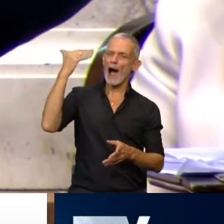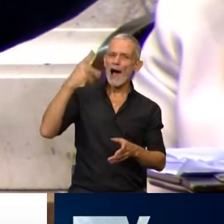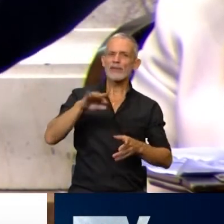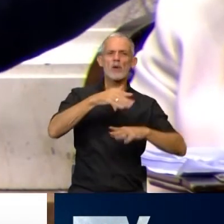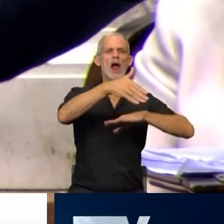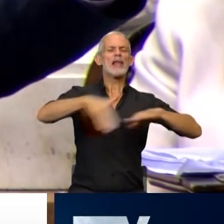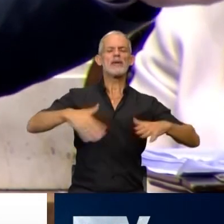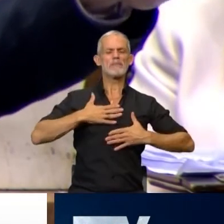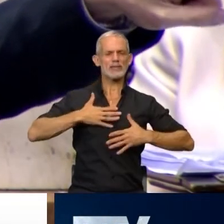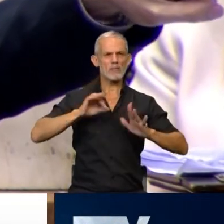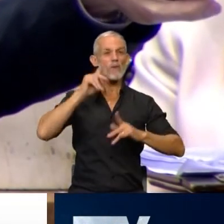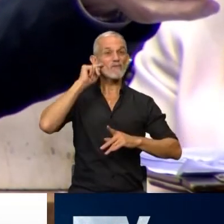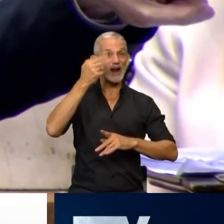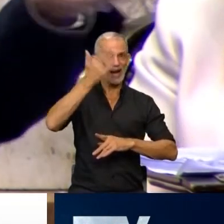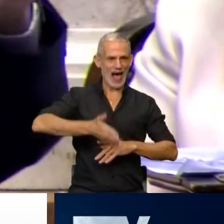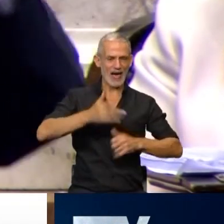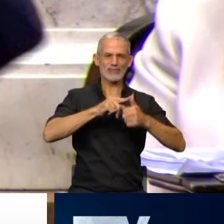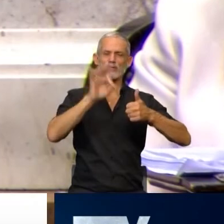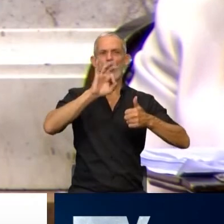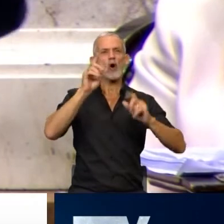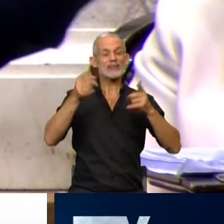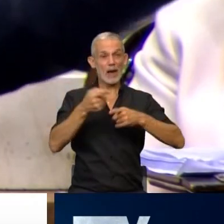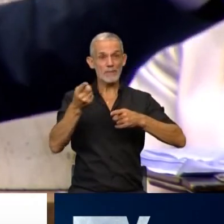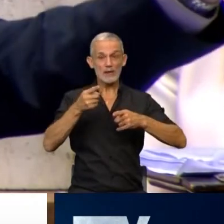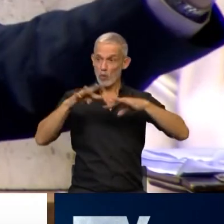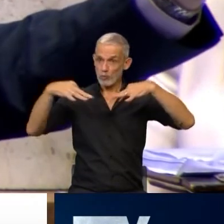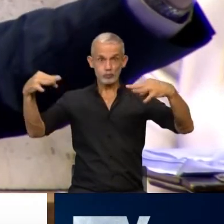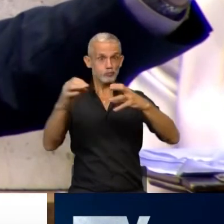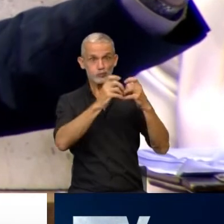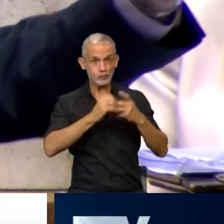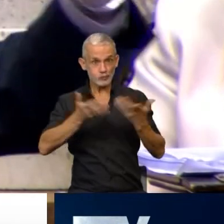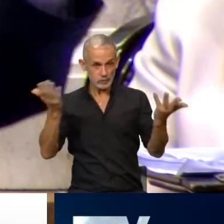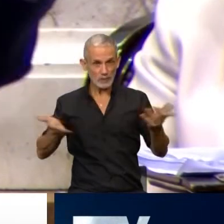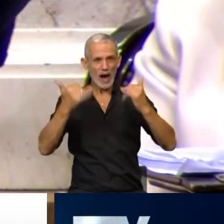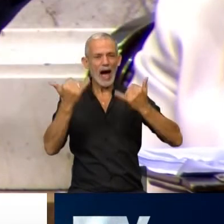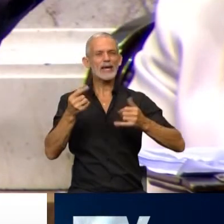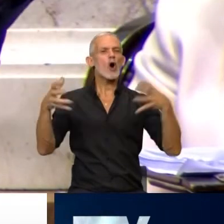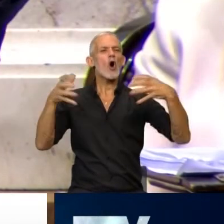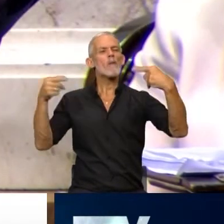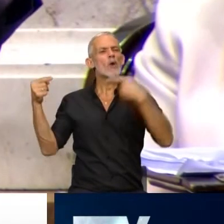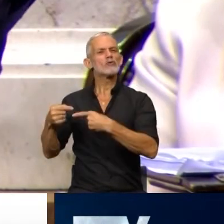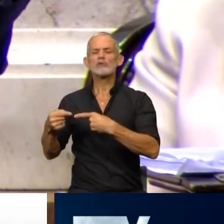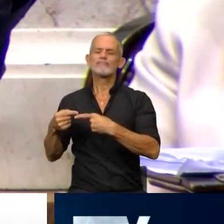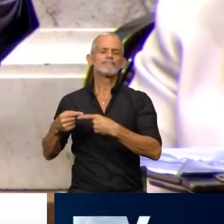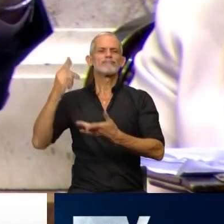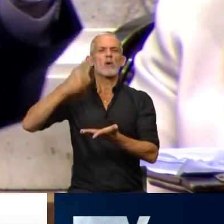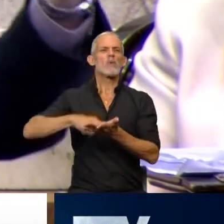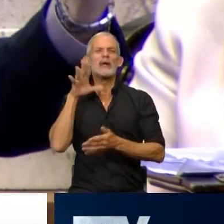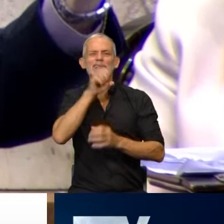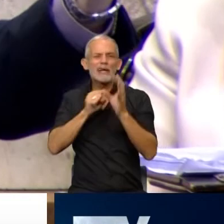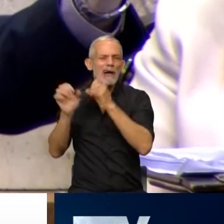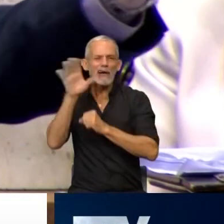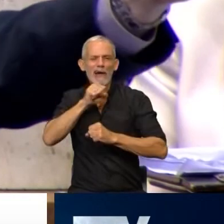una autolimitación de Fernández, donde está este debate, la oposición impuso el